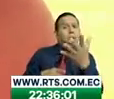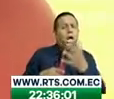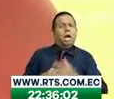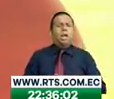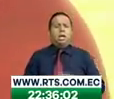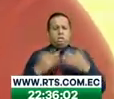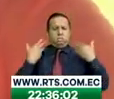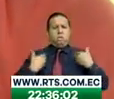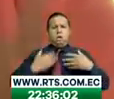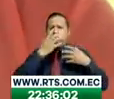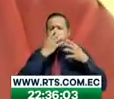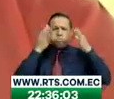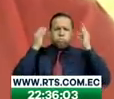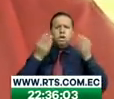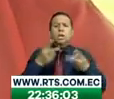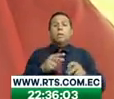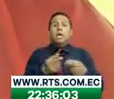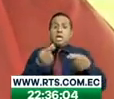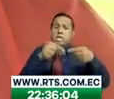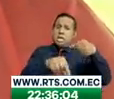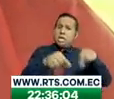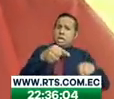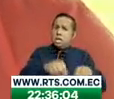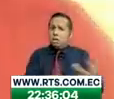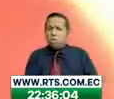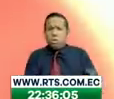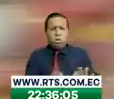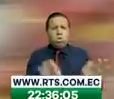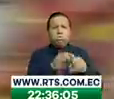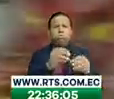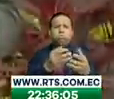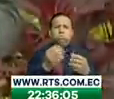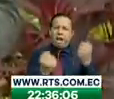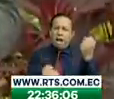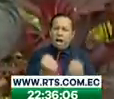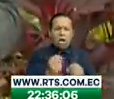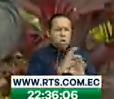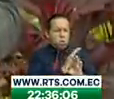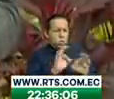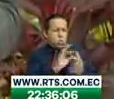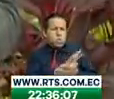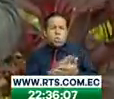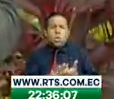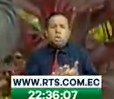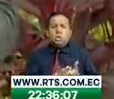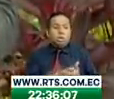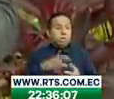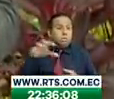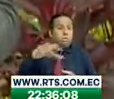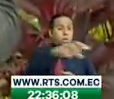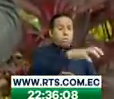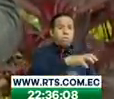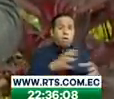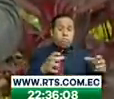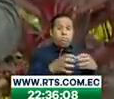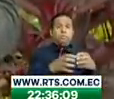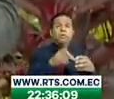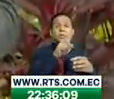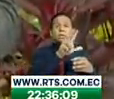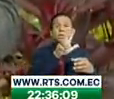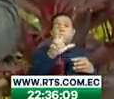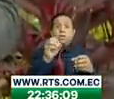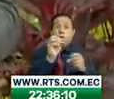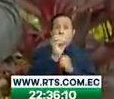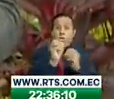están insumos de que son químicos para desinfectar los vehículos. Los propietarios de las 135 funerarias a nivel nacional